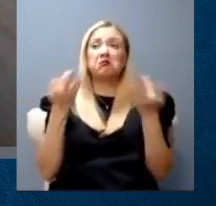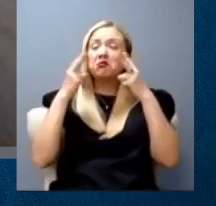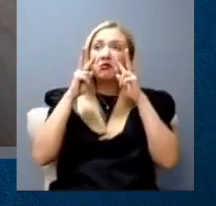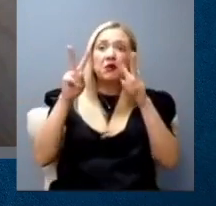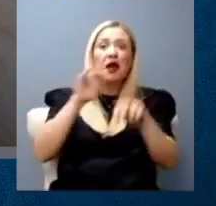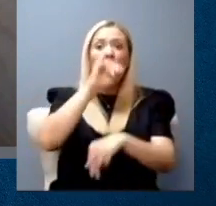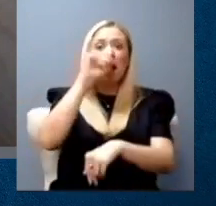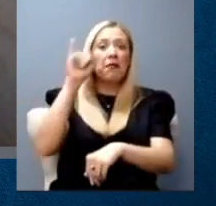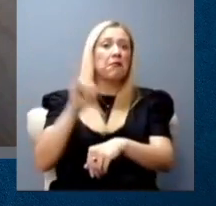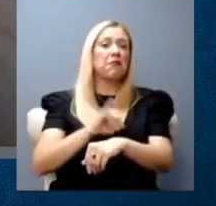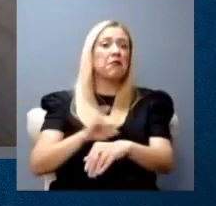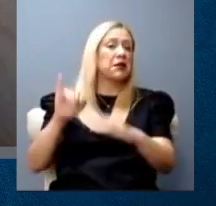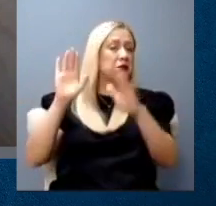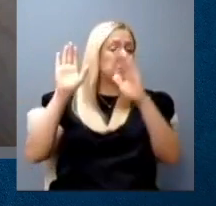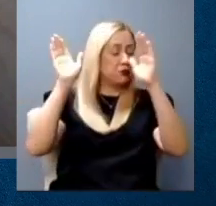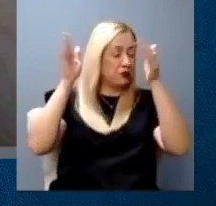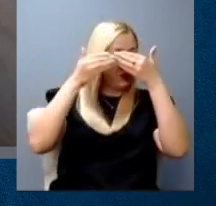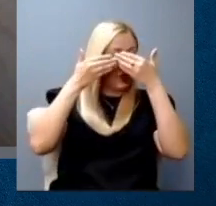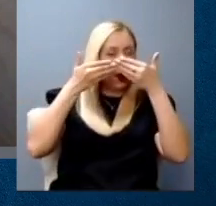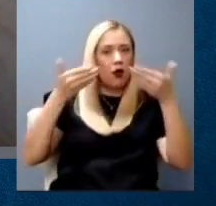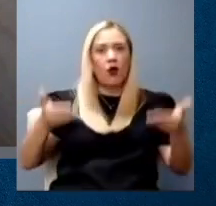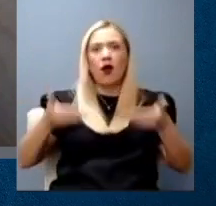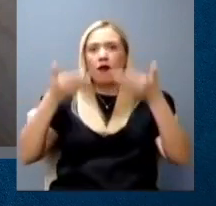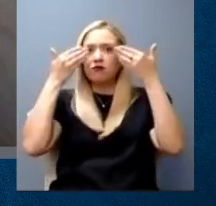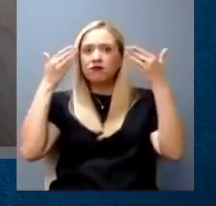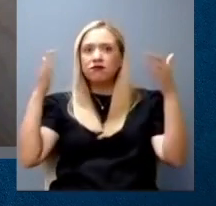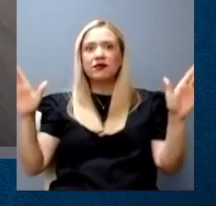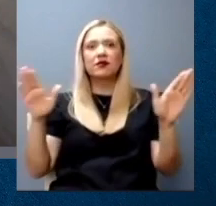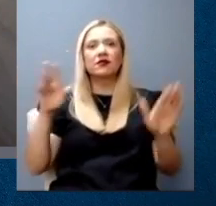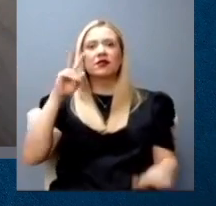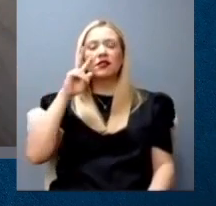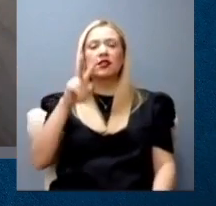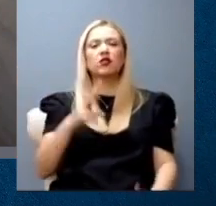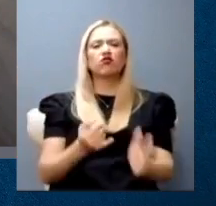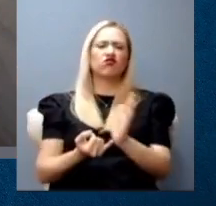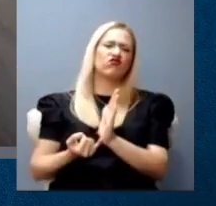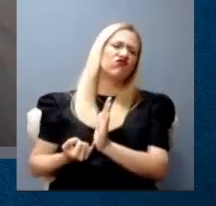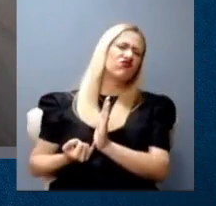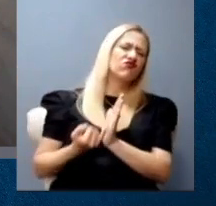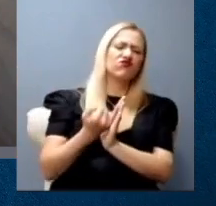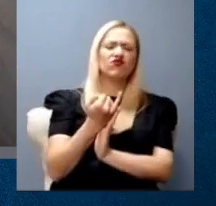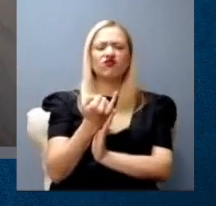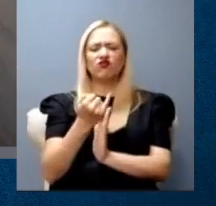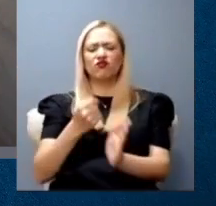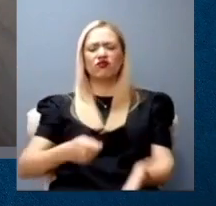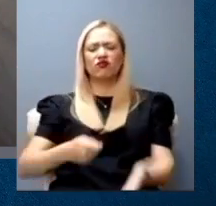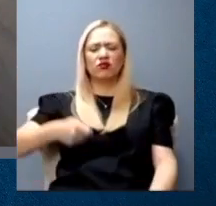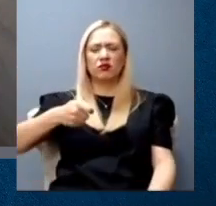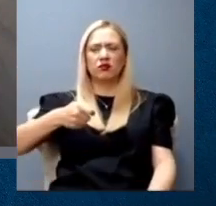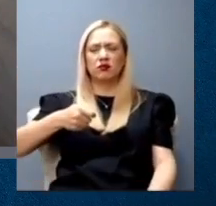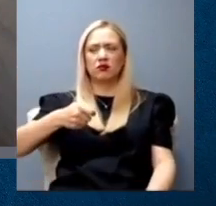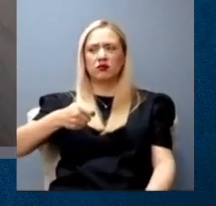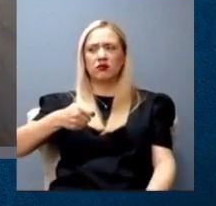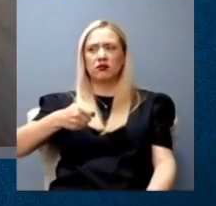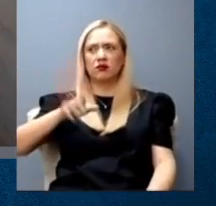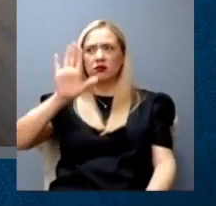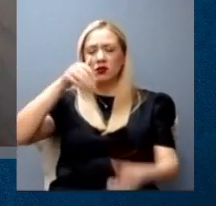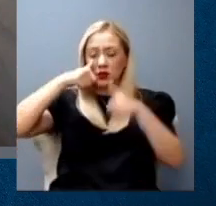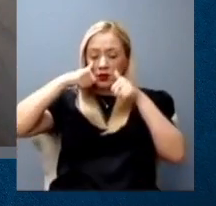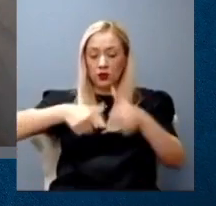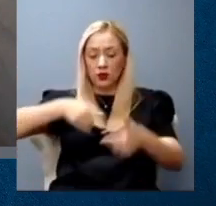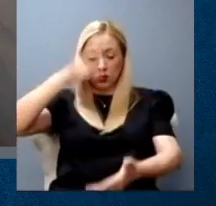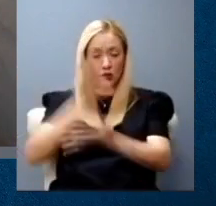ahora lo podemos ver en concreto, ¿no? Como para decidir una cuestión, ya no solo hay que atender a